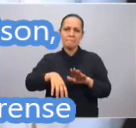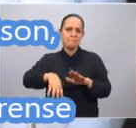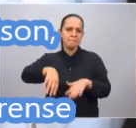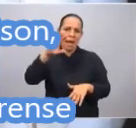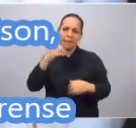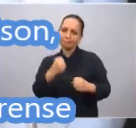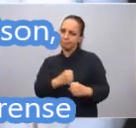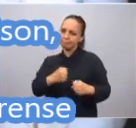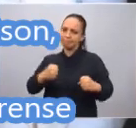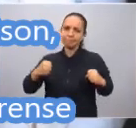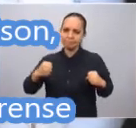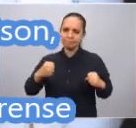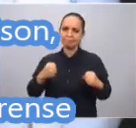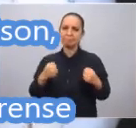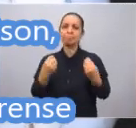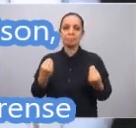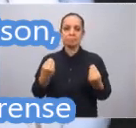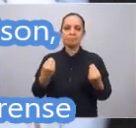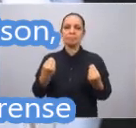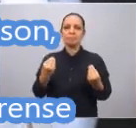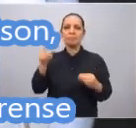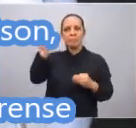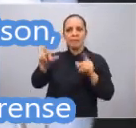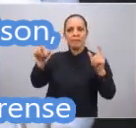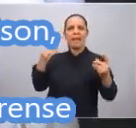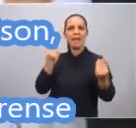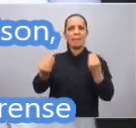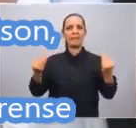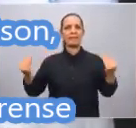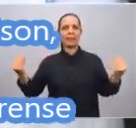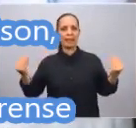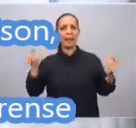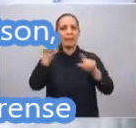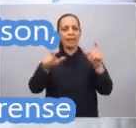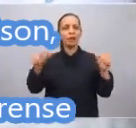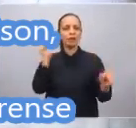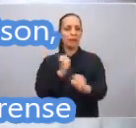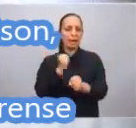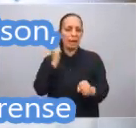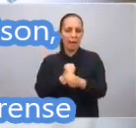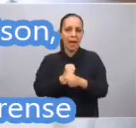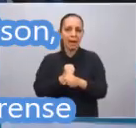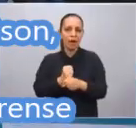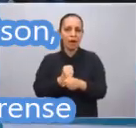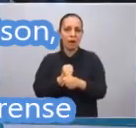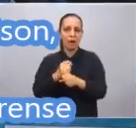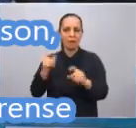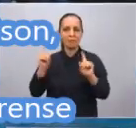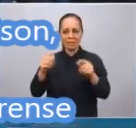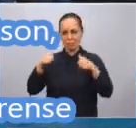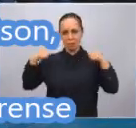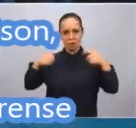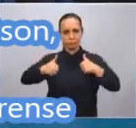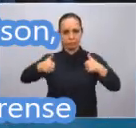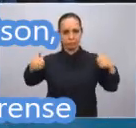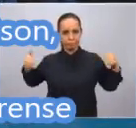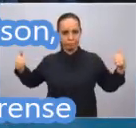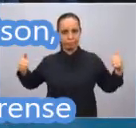cara, que son los representantes de los trabajadores y trabajadoras argentinos.